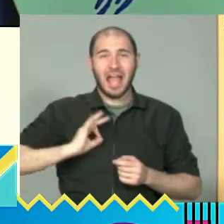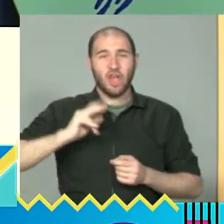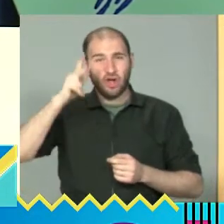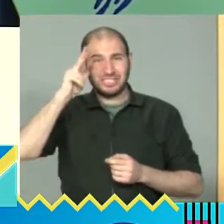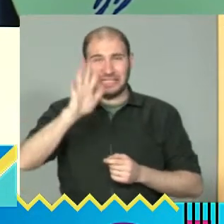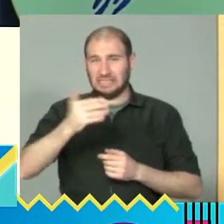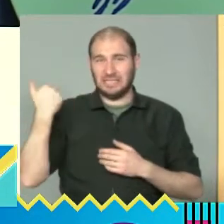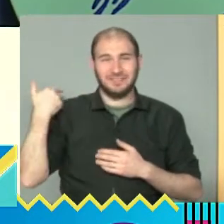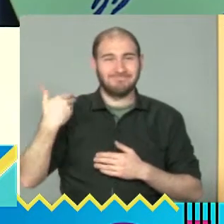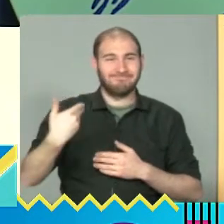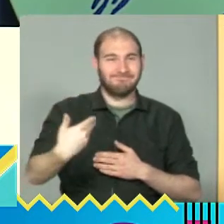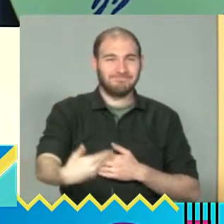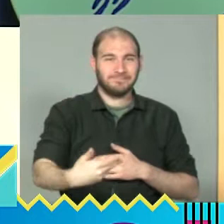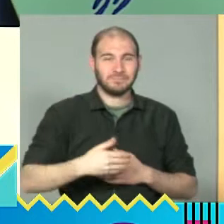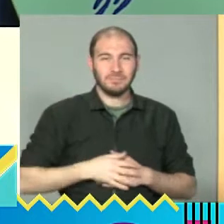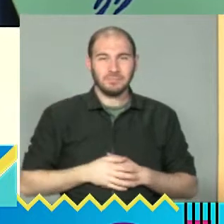85 años,